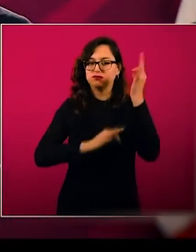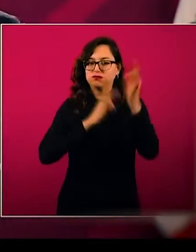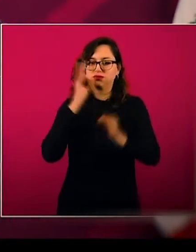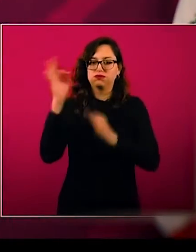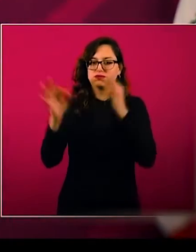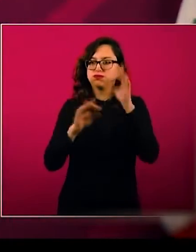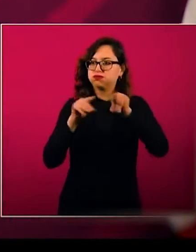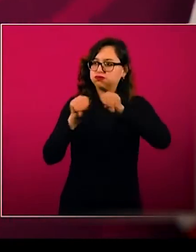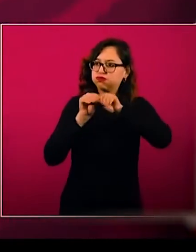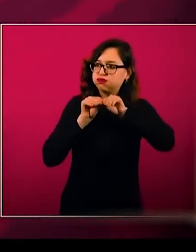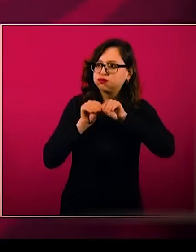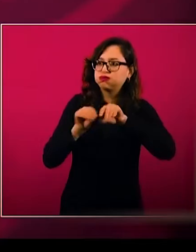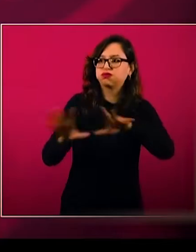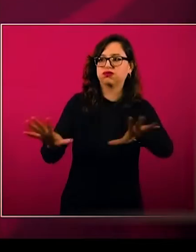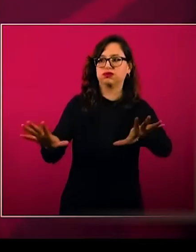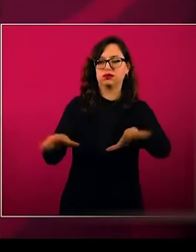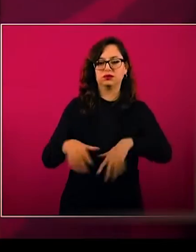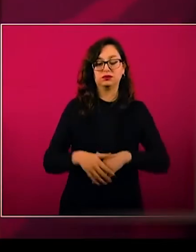Anabel